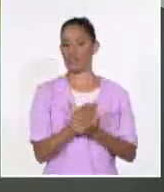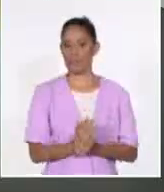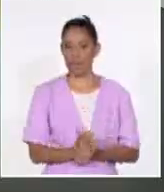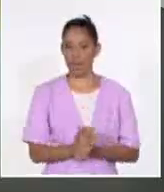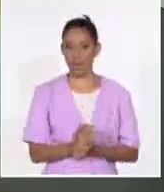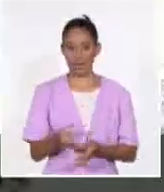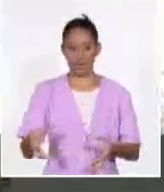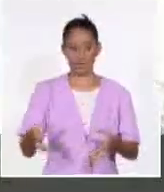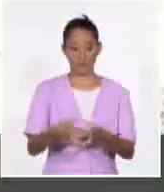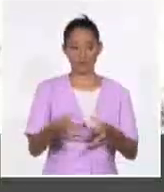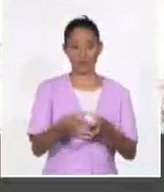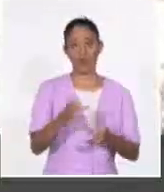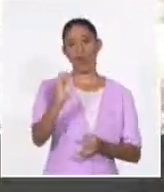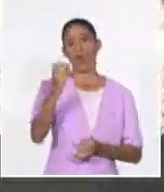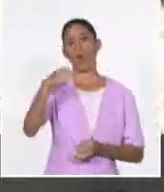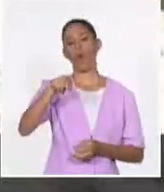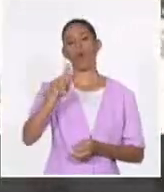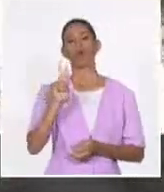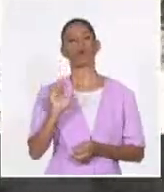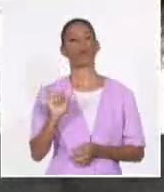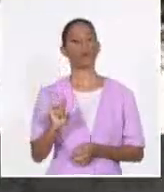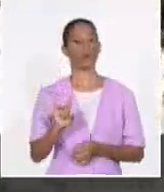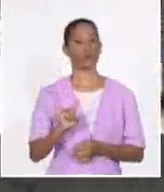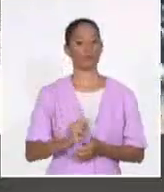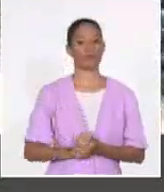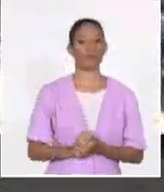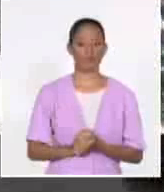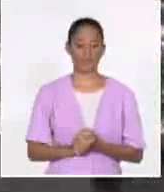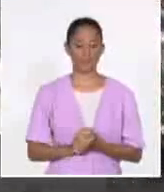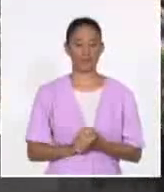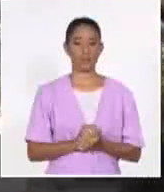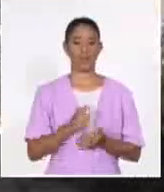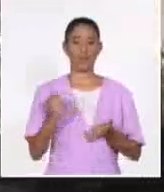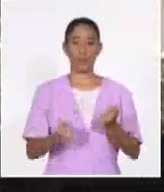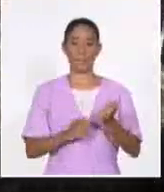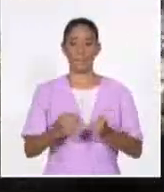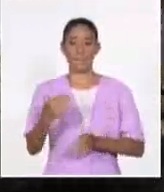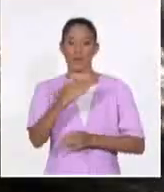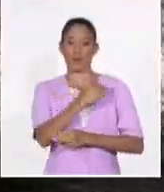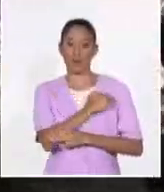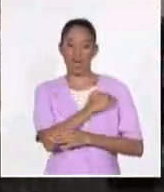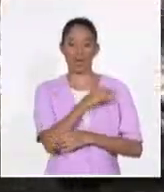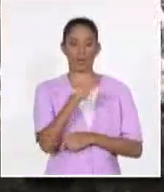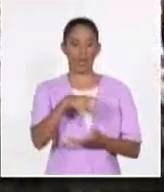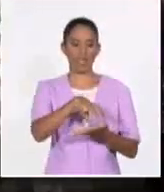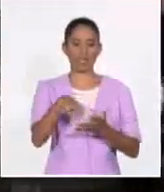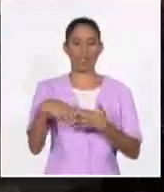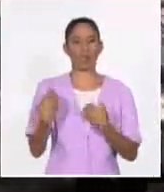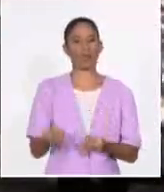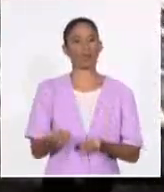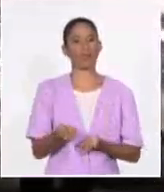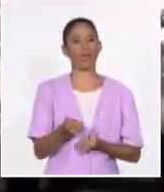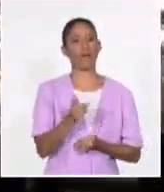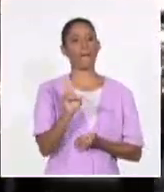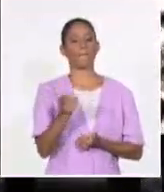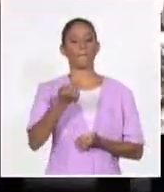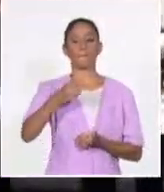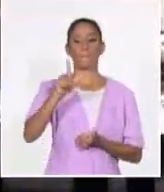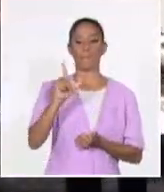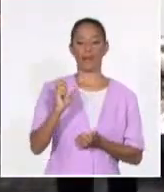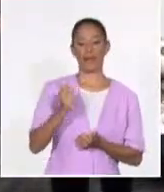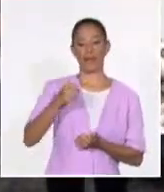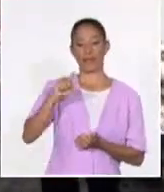de la ONU que evaluó las operaciones militares sionistas en el territorio palestino ocupado, incluida Jerusalén Oriental, desde mayo